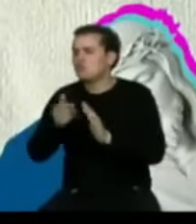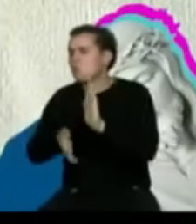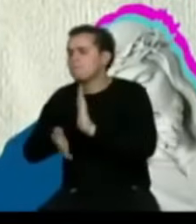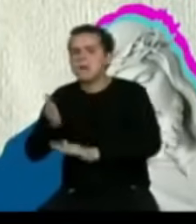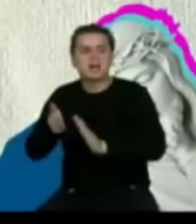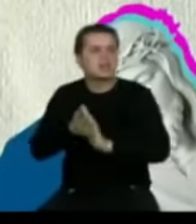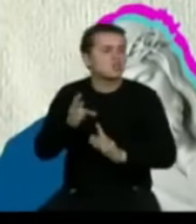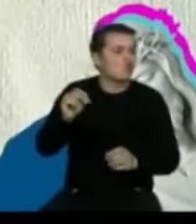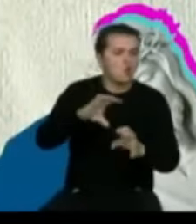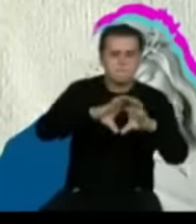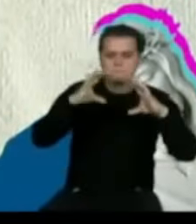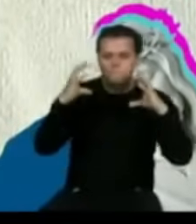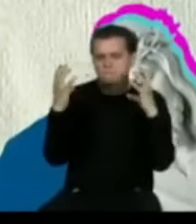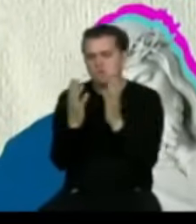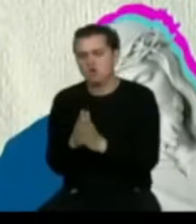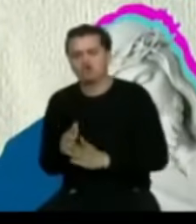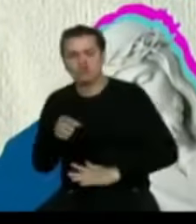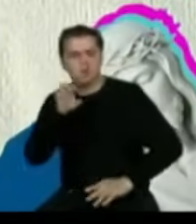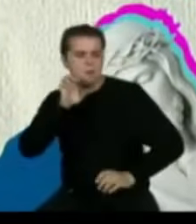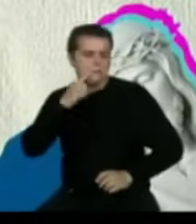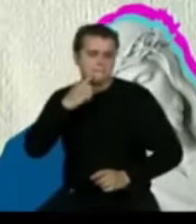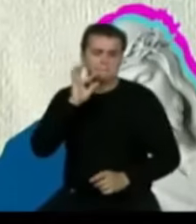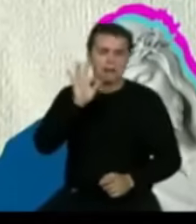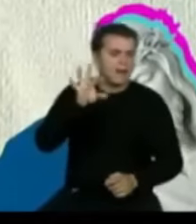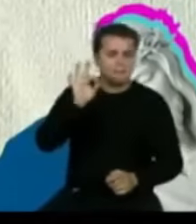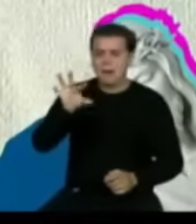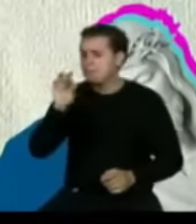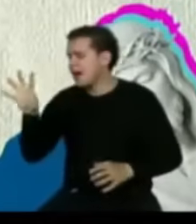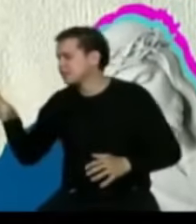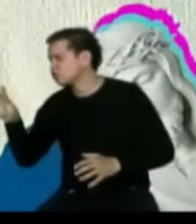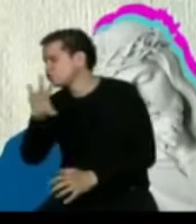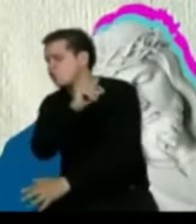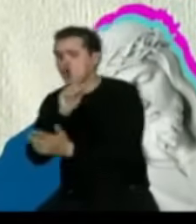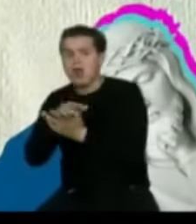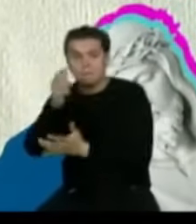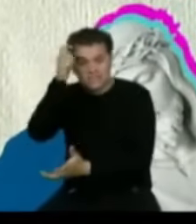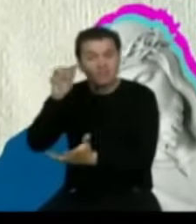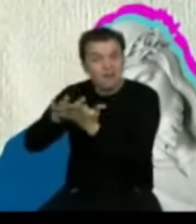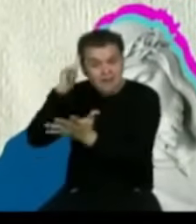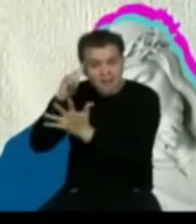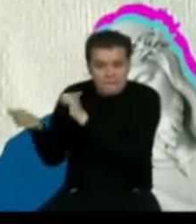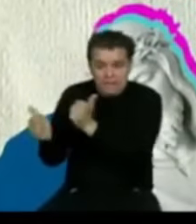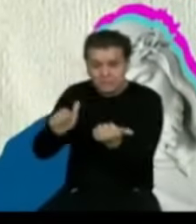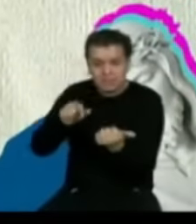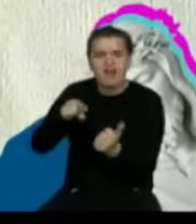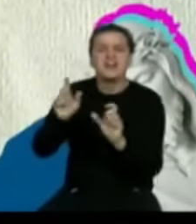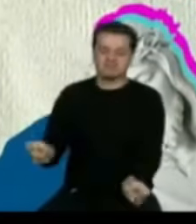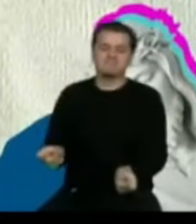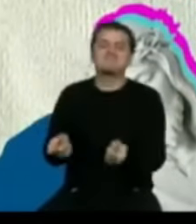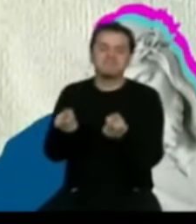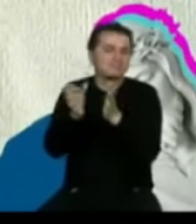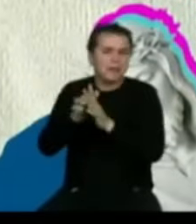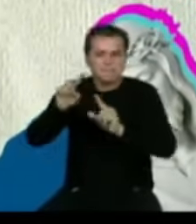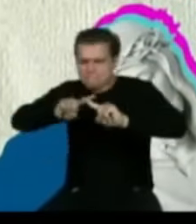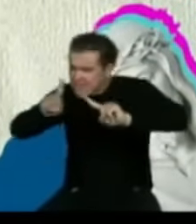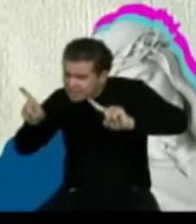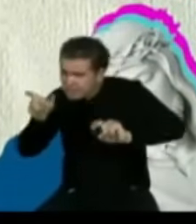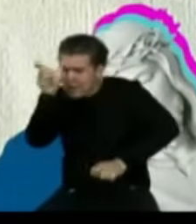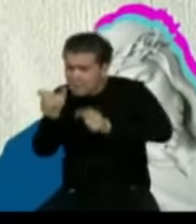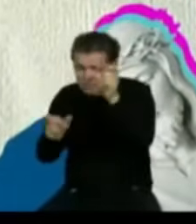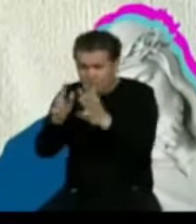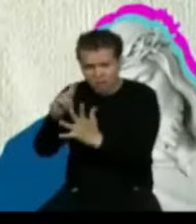y predicad el evangelio a toda criatura. El que creyere y fuere bautizado será salvo, mas el que